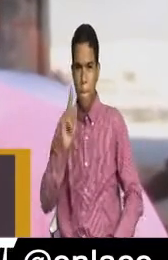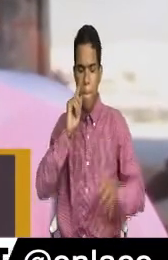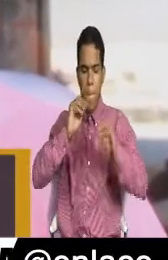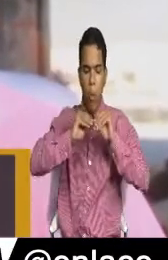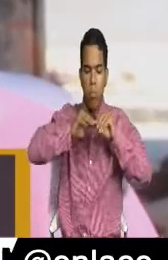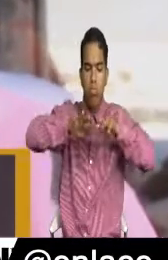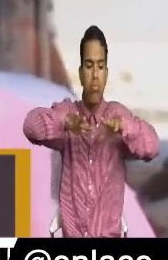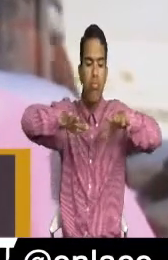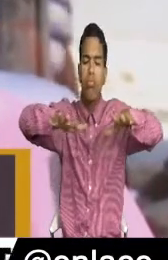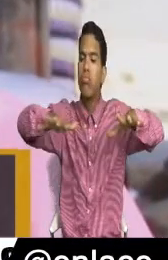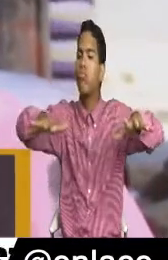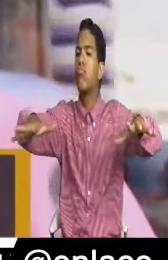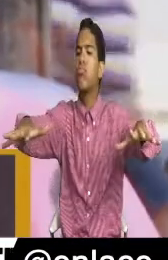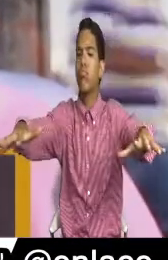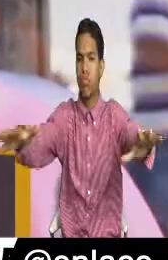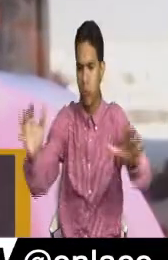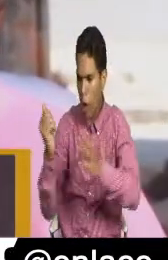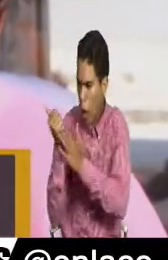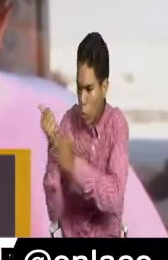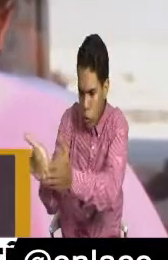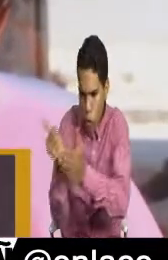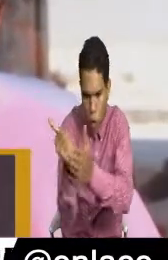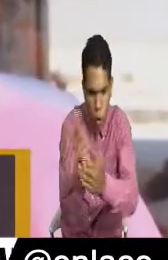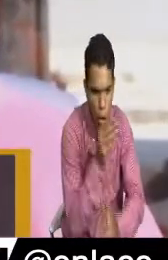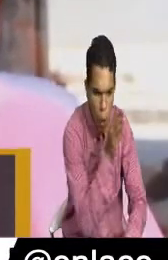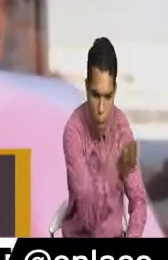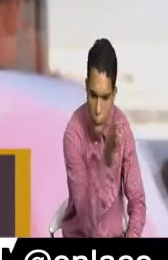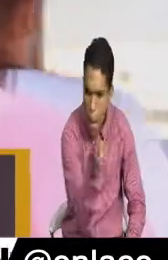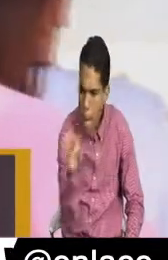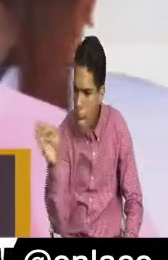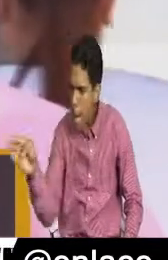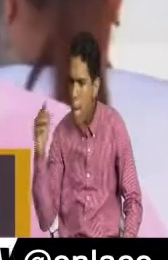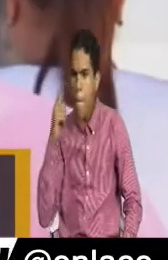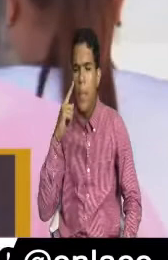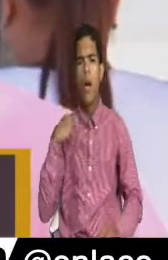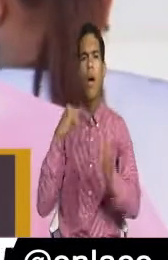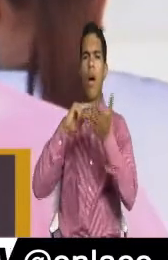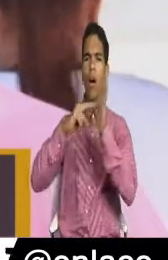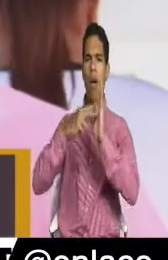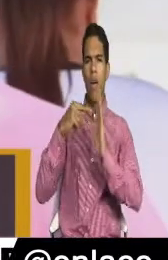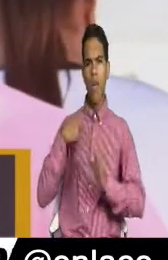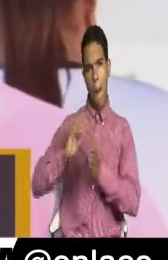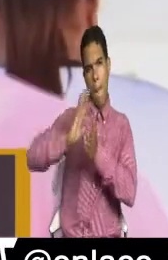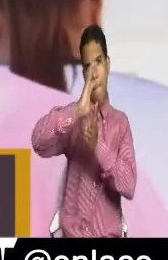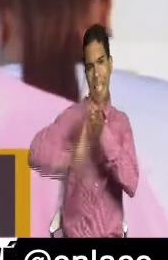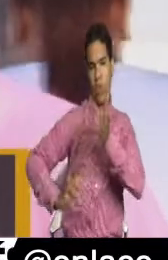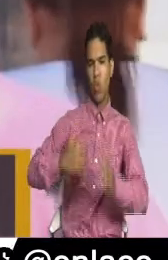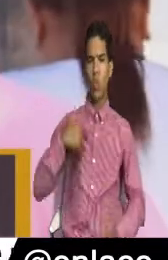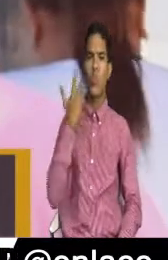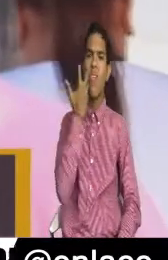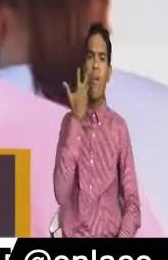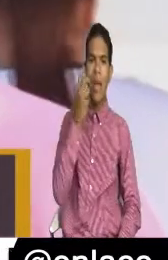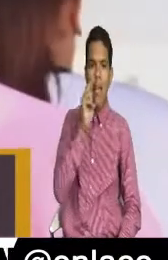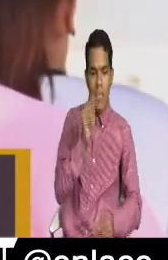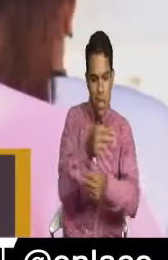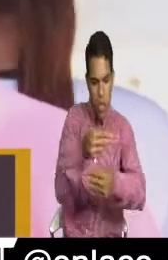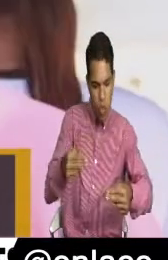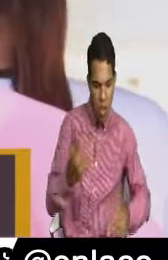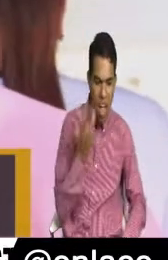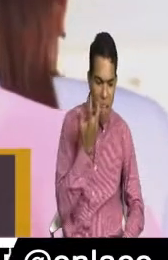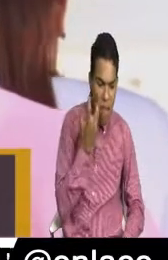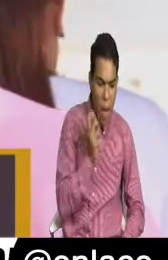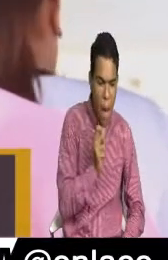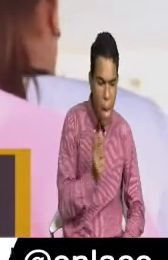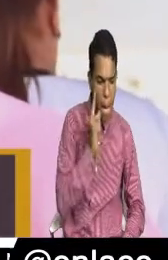muy importante para nosotros porque significa menos enfermedad en los menores y por supuesto que no haya